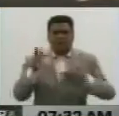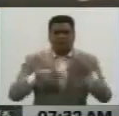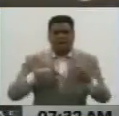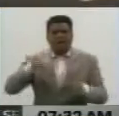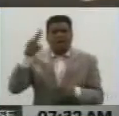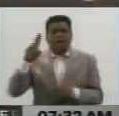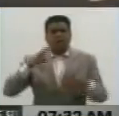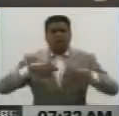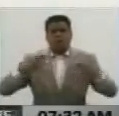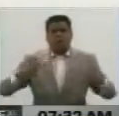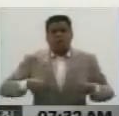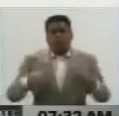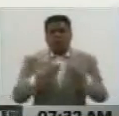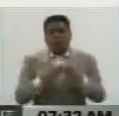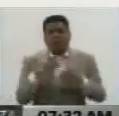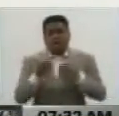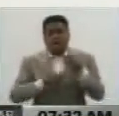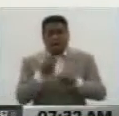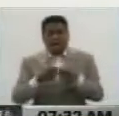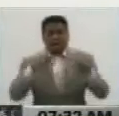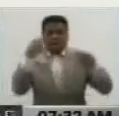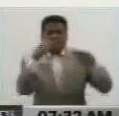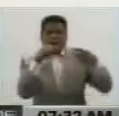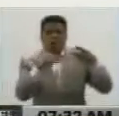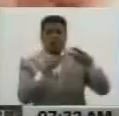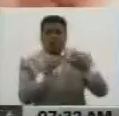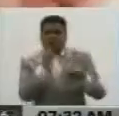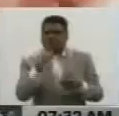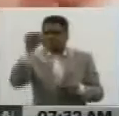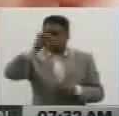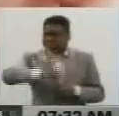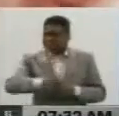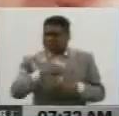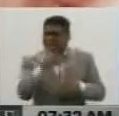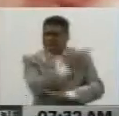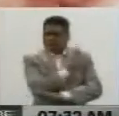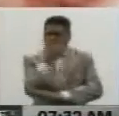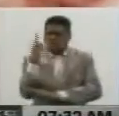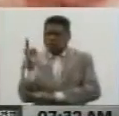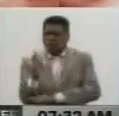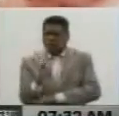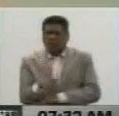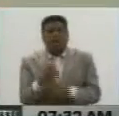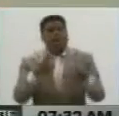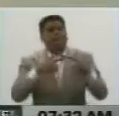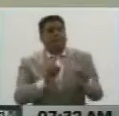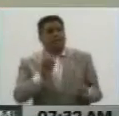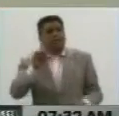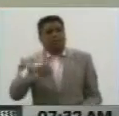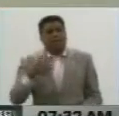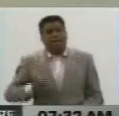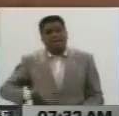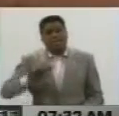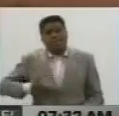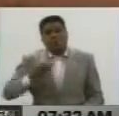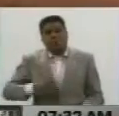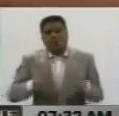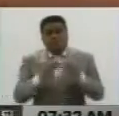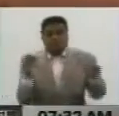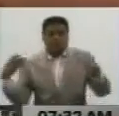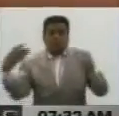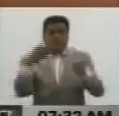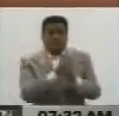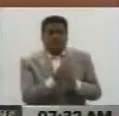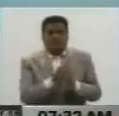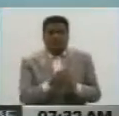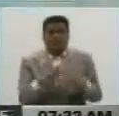la minería genera daños inmediatos a la naturaleza. Sin embargo, es una importante fuente de obtención de recursos